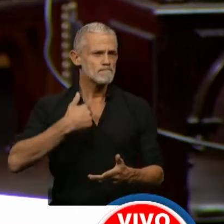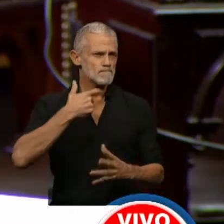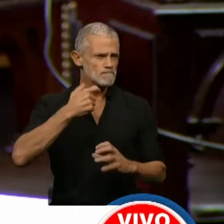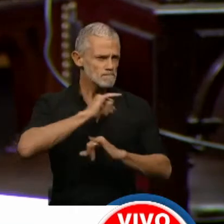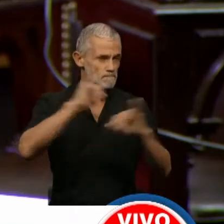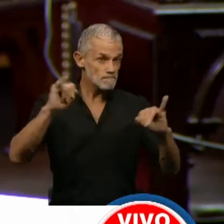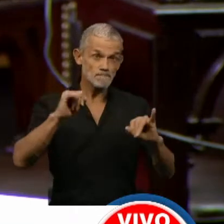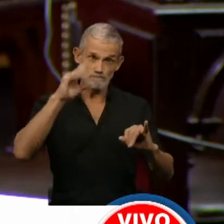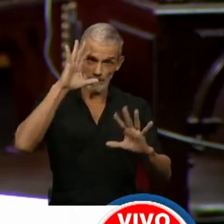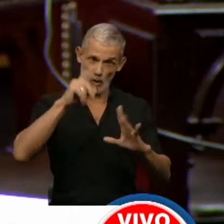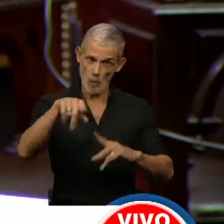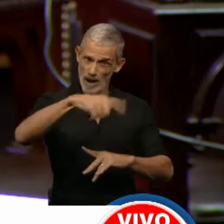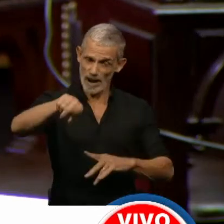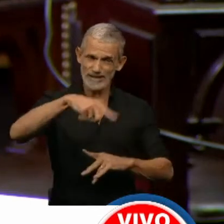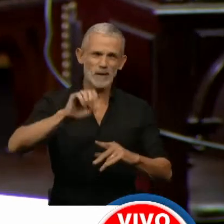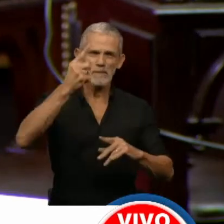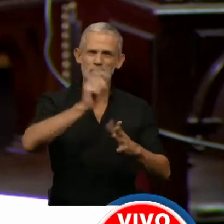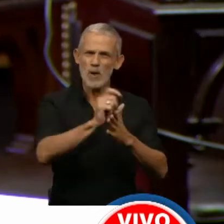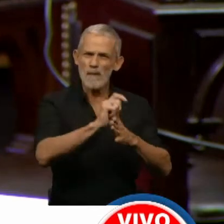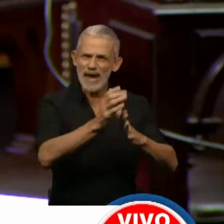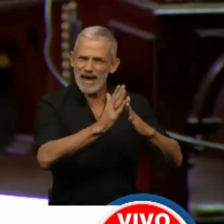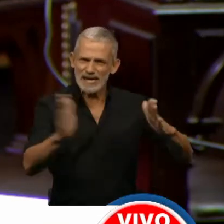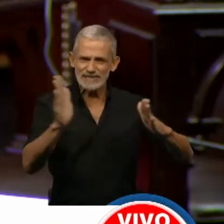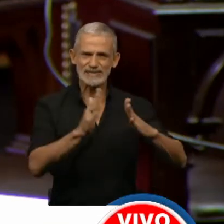recordar que los primeros meses